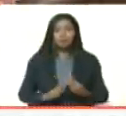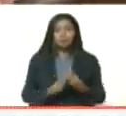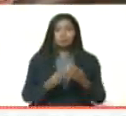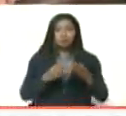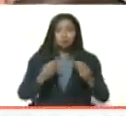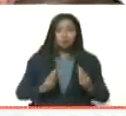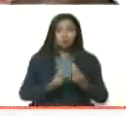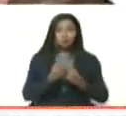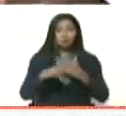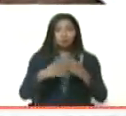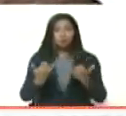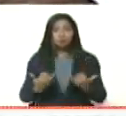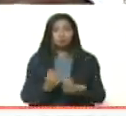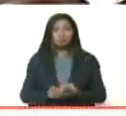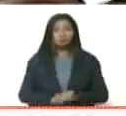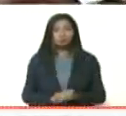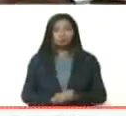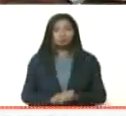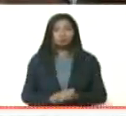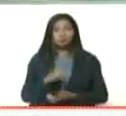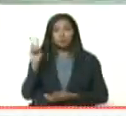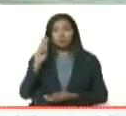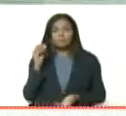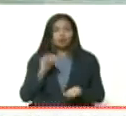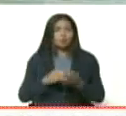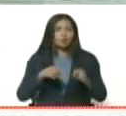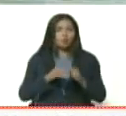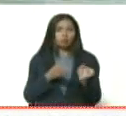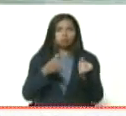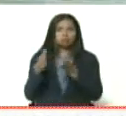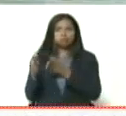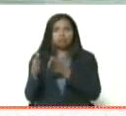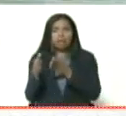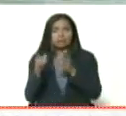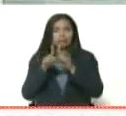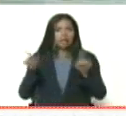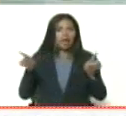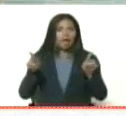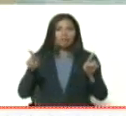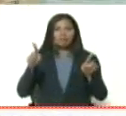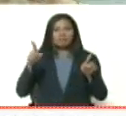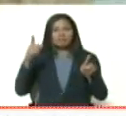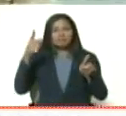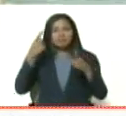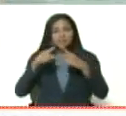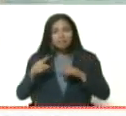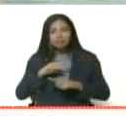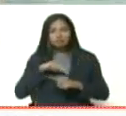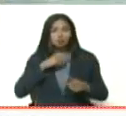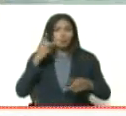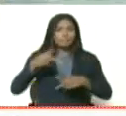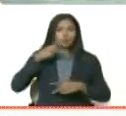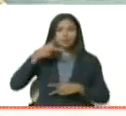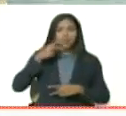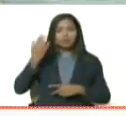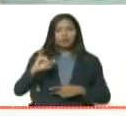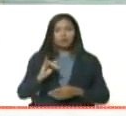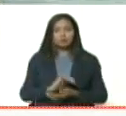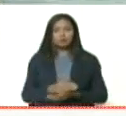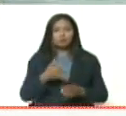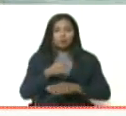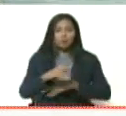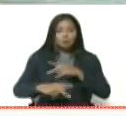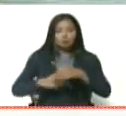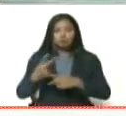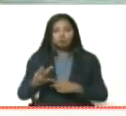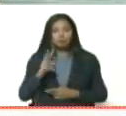todos por Venezuela! Pongamos de lado las diferencias ideológicas, las diferencias políticas, y vamos a producir